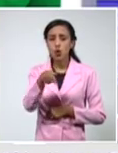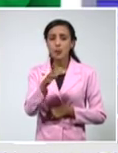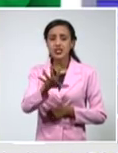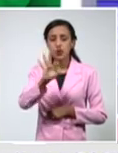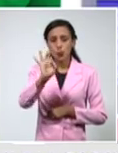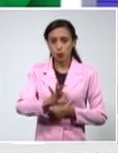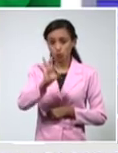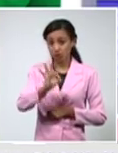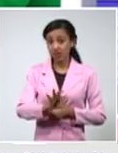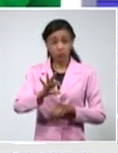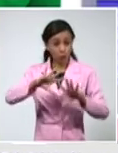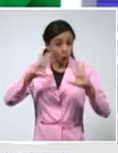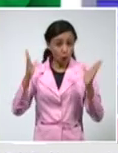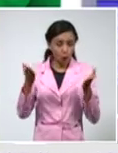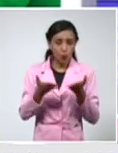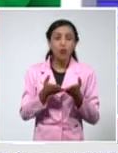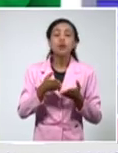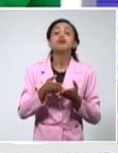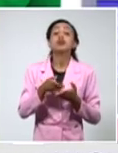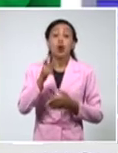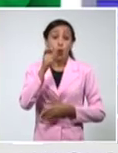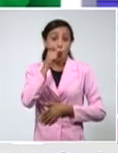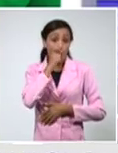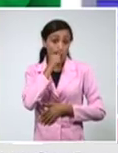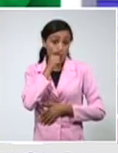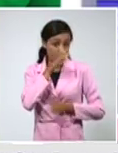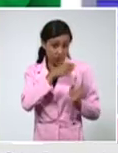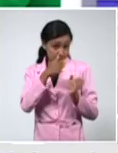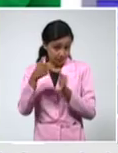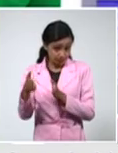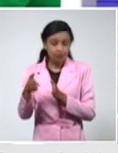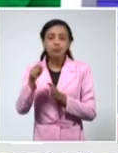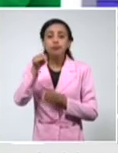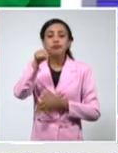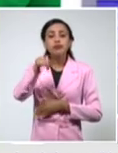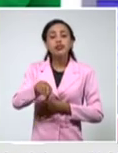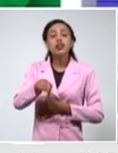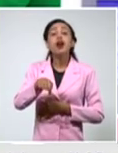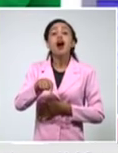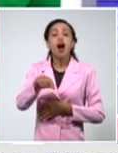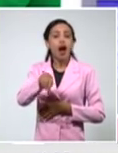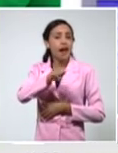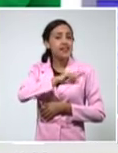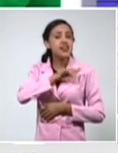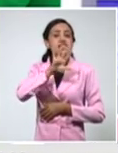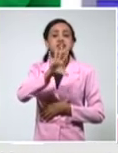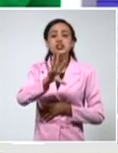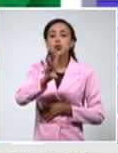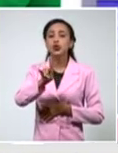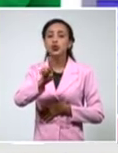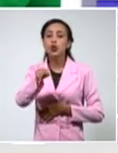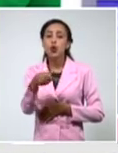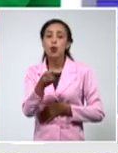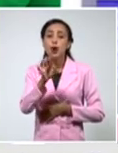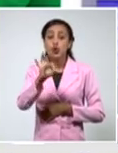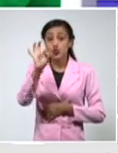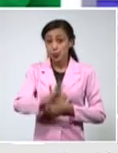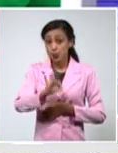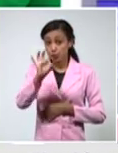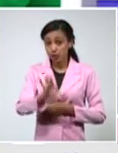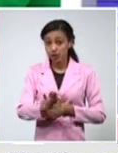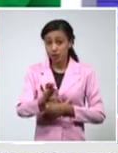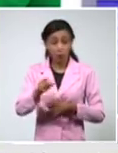48,5%, y el sexo masculino con un predominio en el día de ayer de un 51,8% y